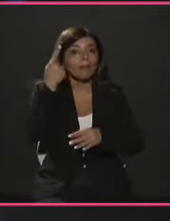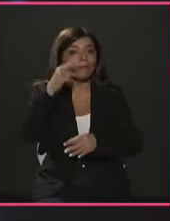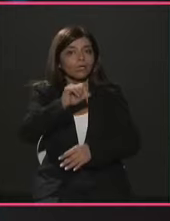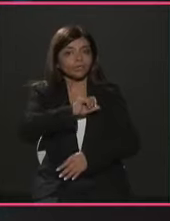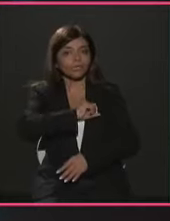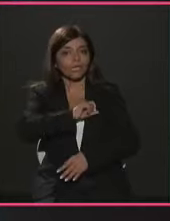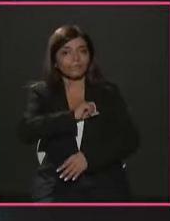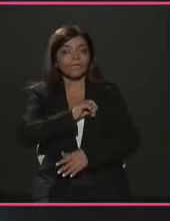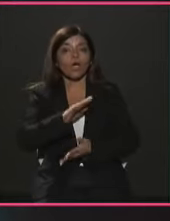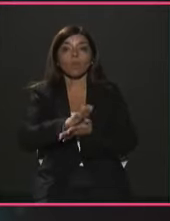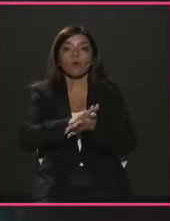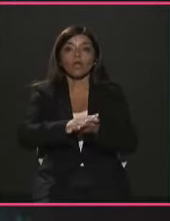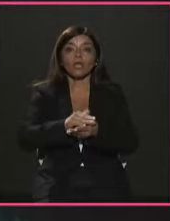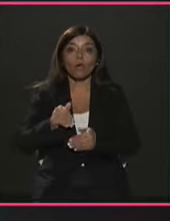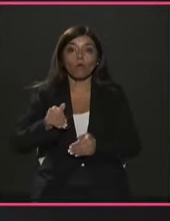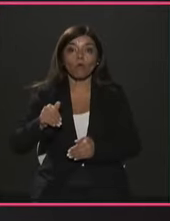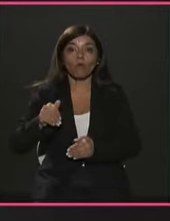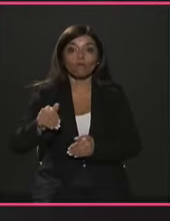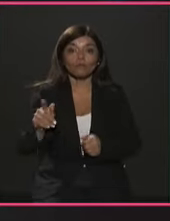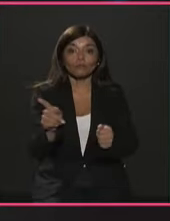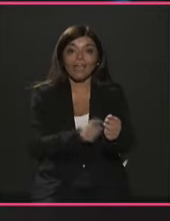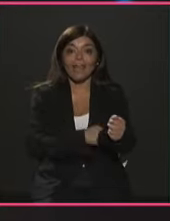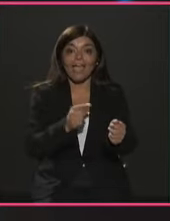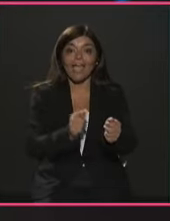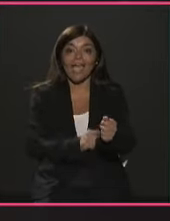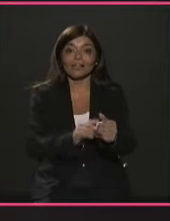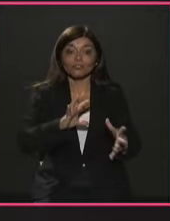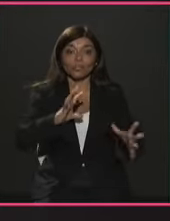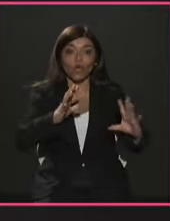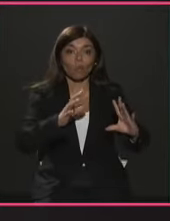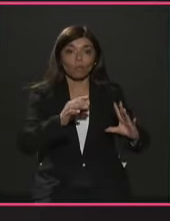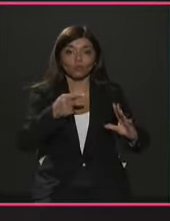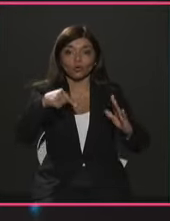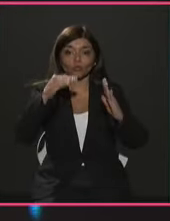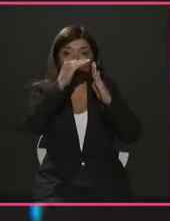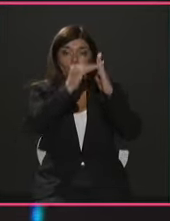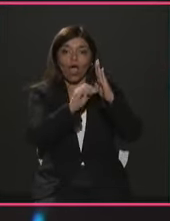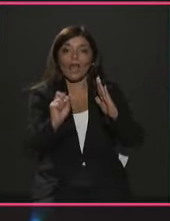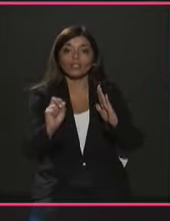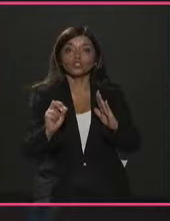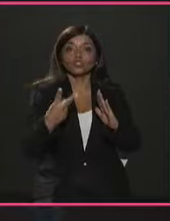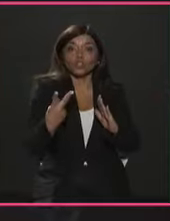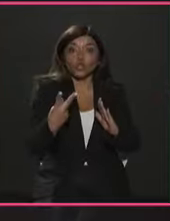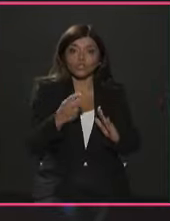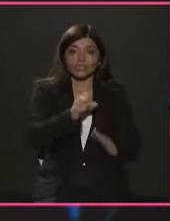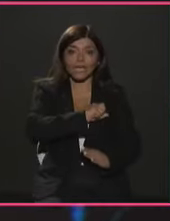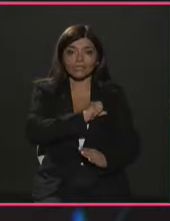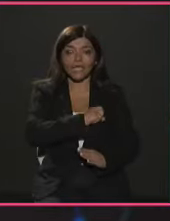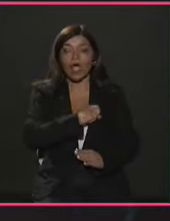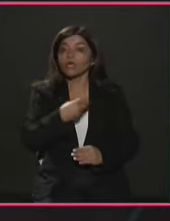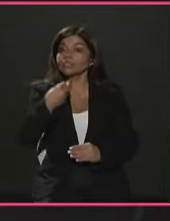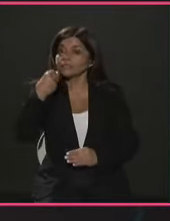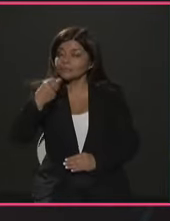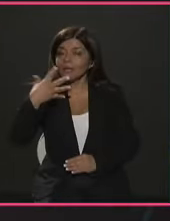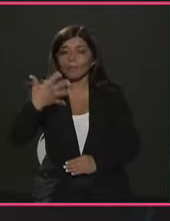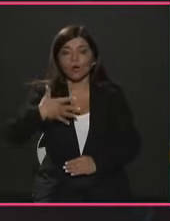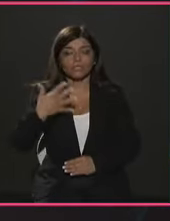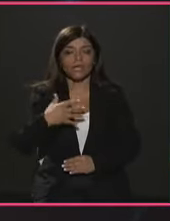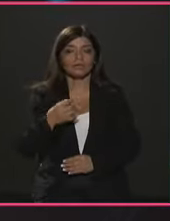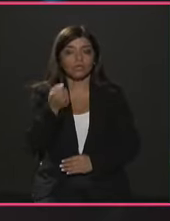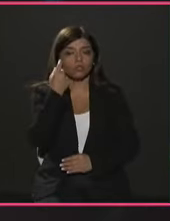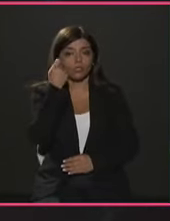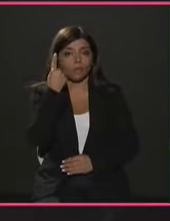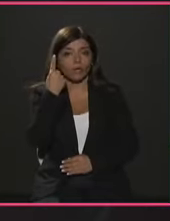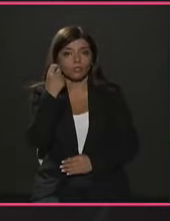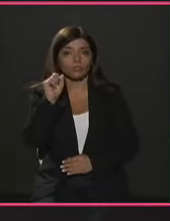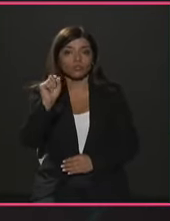tiene más fuses eléctricos del mundo probablemente estamos en el número dos me hacen el detalle estamos correctos no solo un detalle que es importante que lo sepamos entiendo que somos